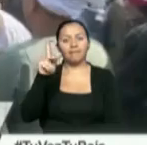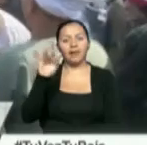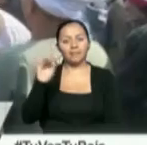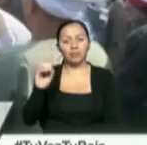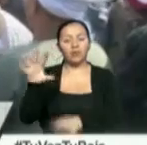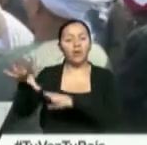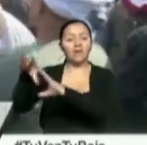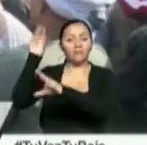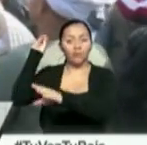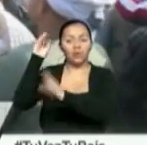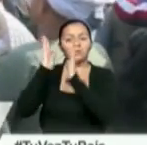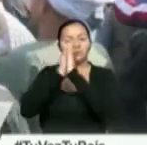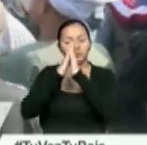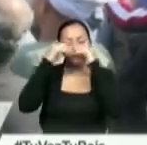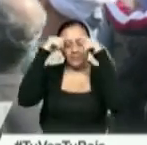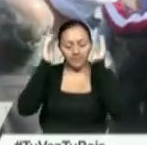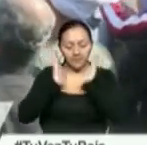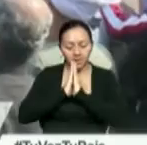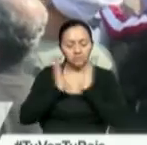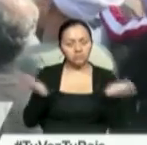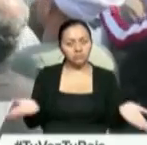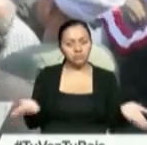iglesia de la virgen maría